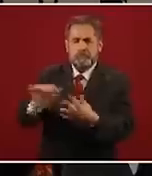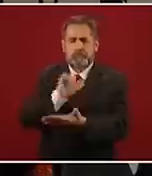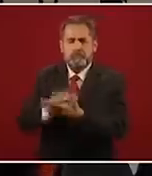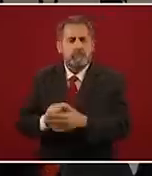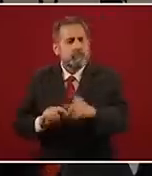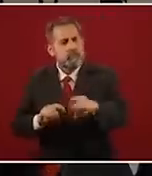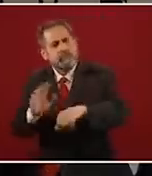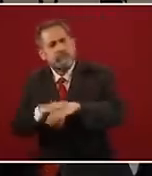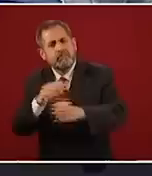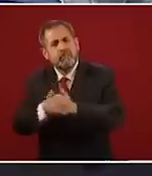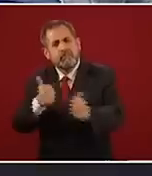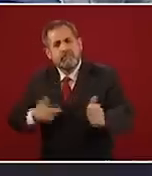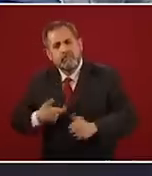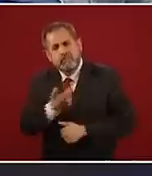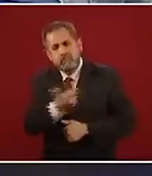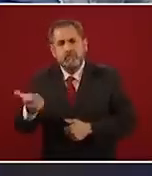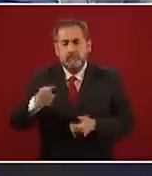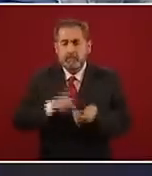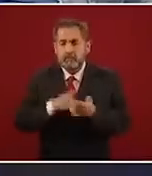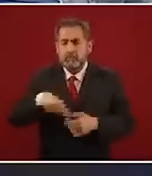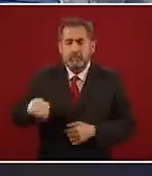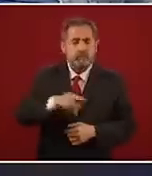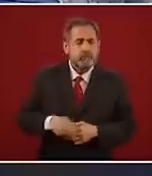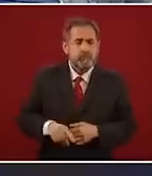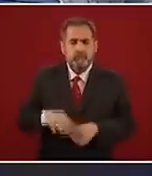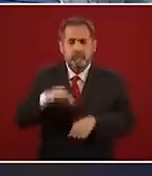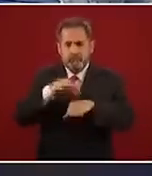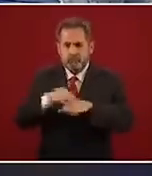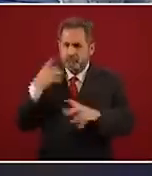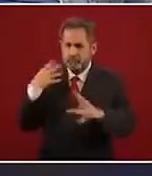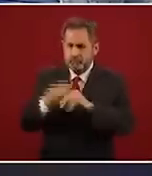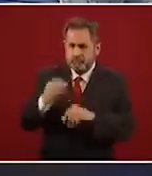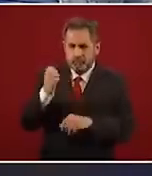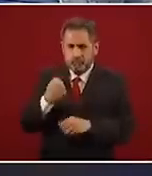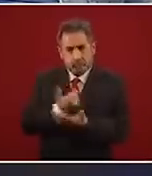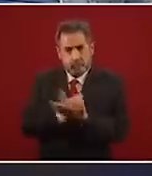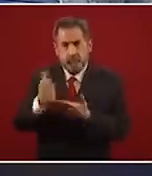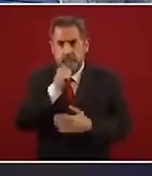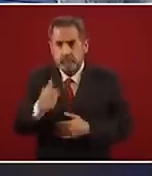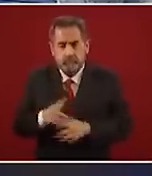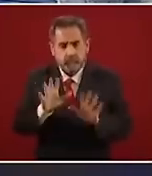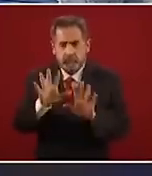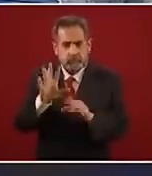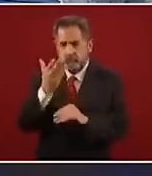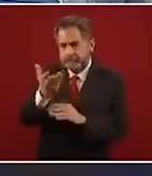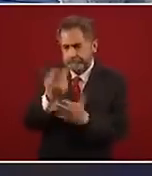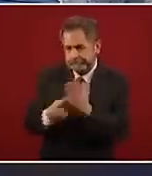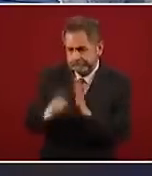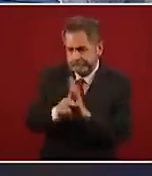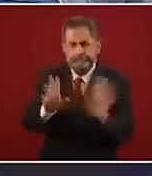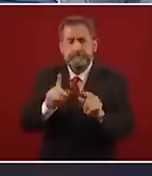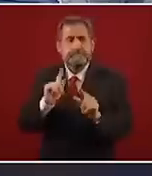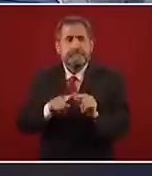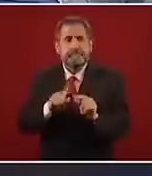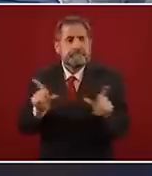el retraso de los médicos actualmente todo el mes de enero, que no han cobrado? No están pidiendo la basificación, están pidiendo nada